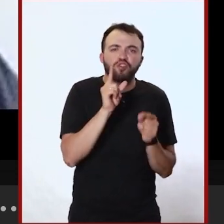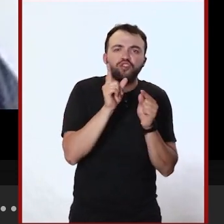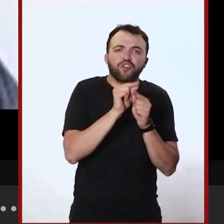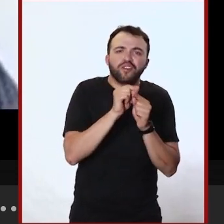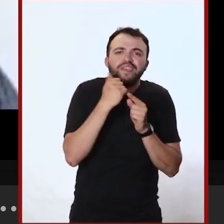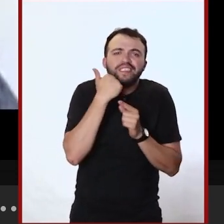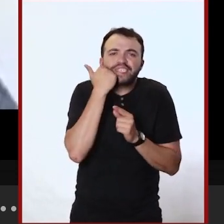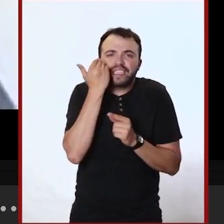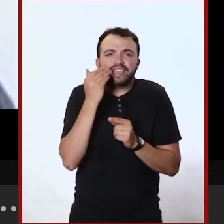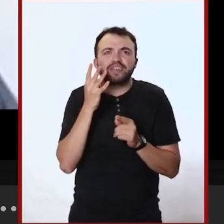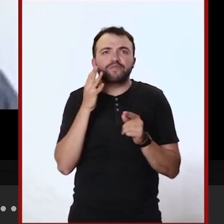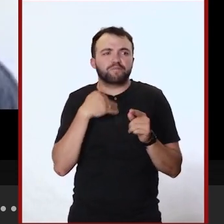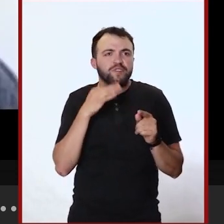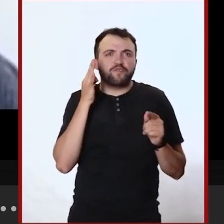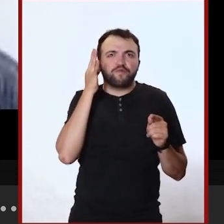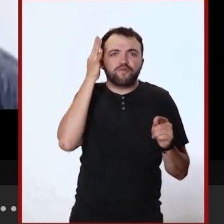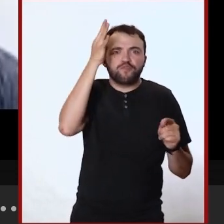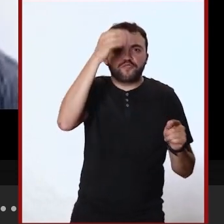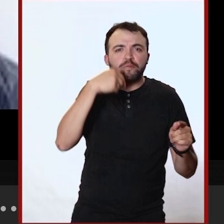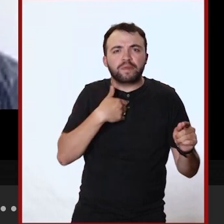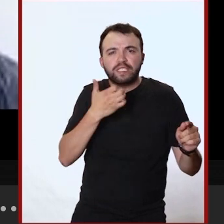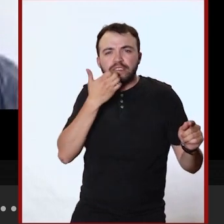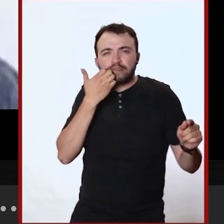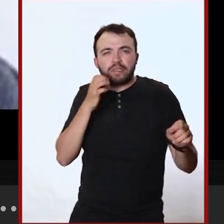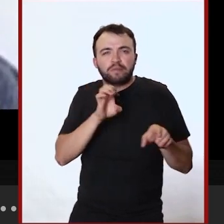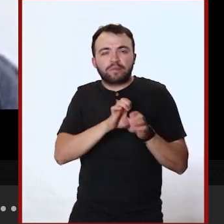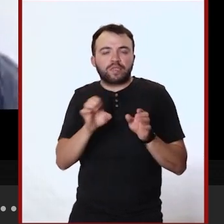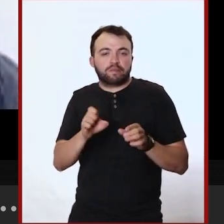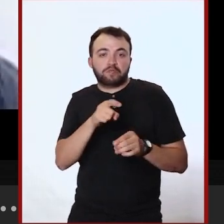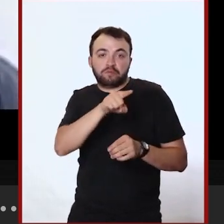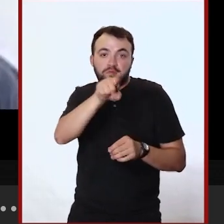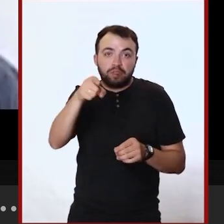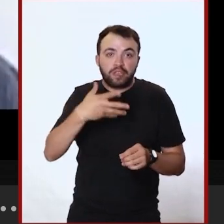estudios, ¿no? Entonces, si ustedes están en prepa, si están